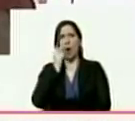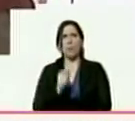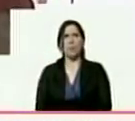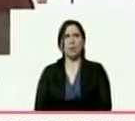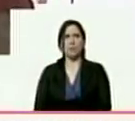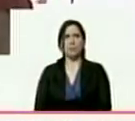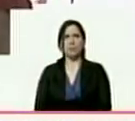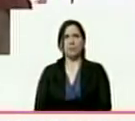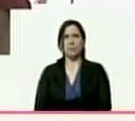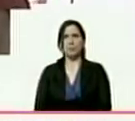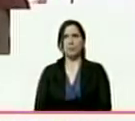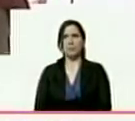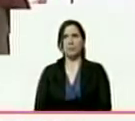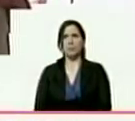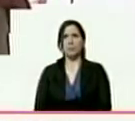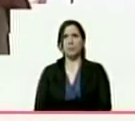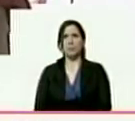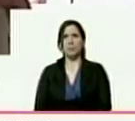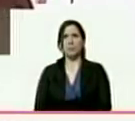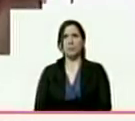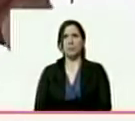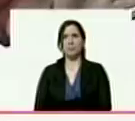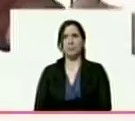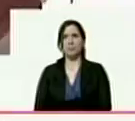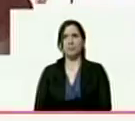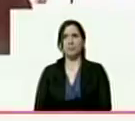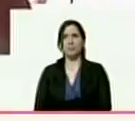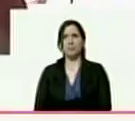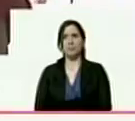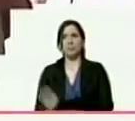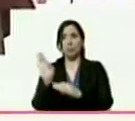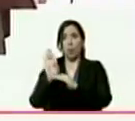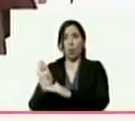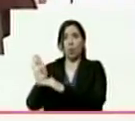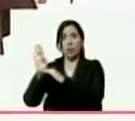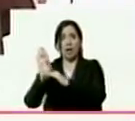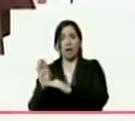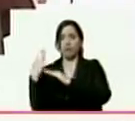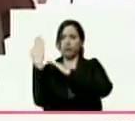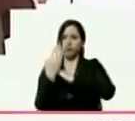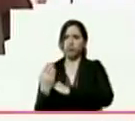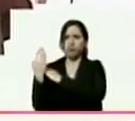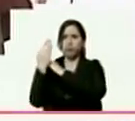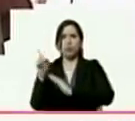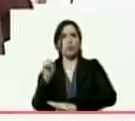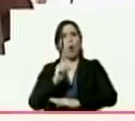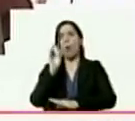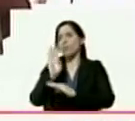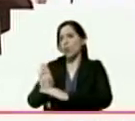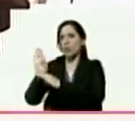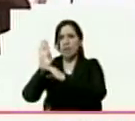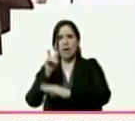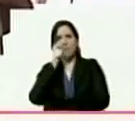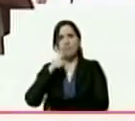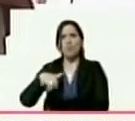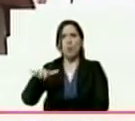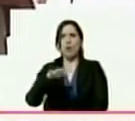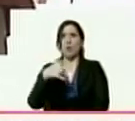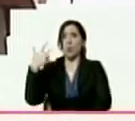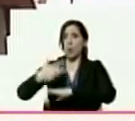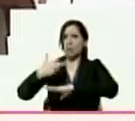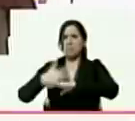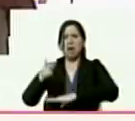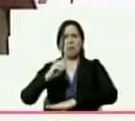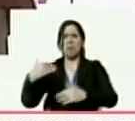mafias regionales que se protegen entre ellos, no protegen a los pueblos. De manera que no nos afecta en